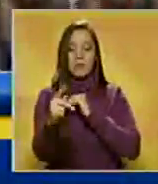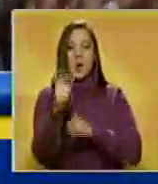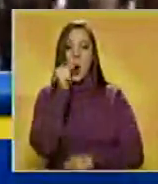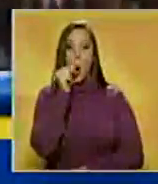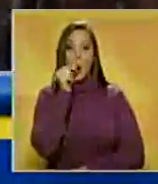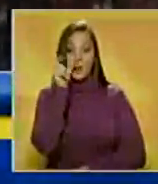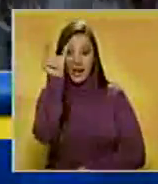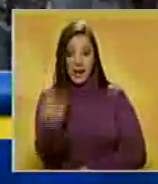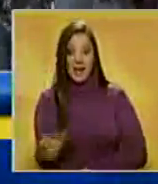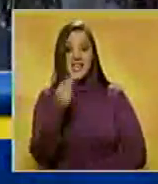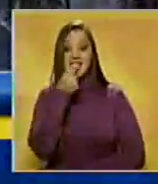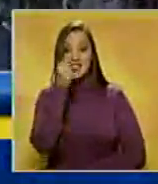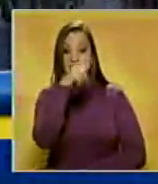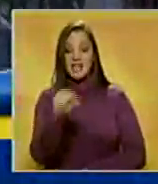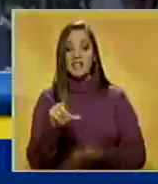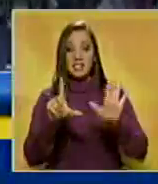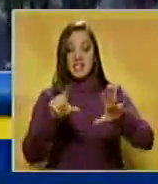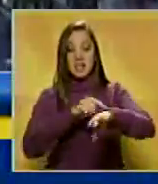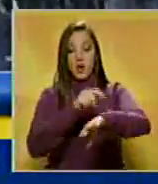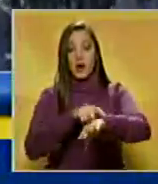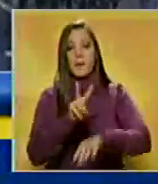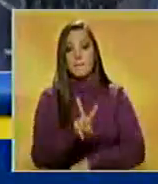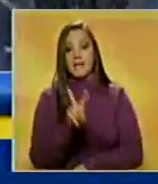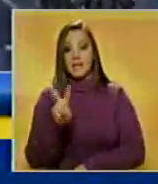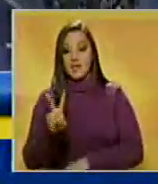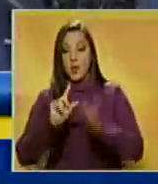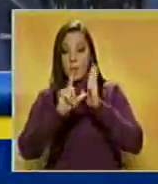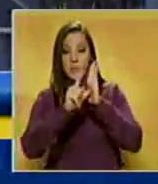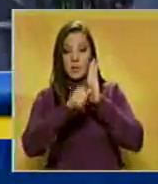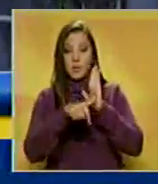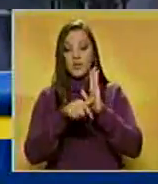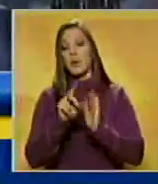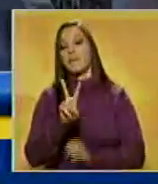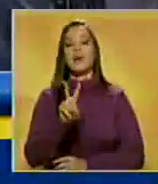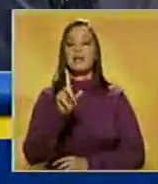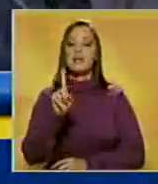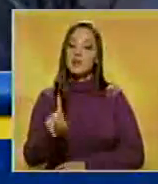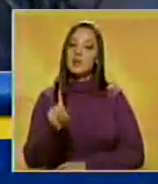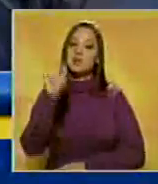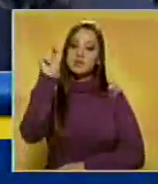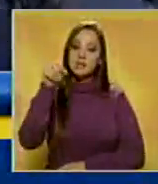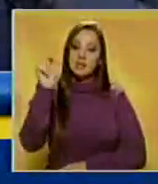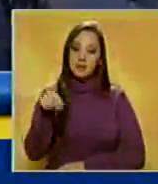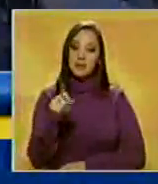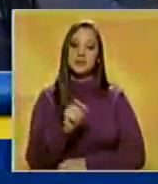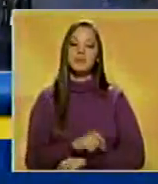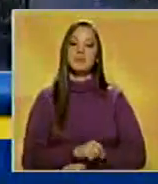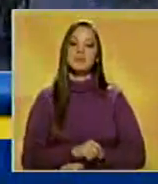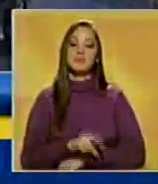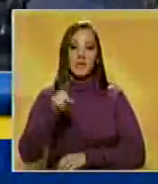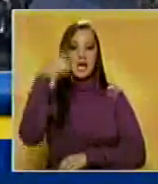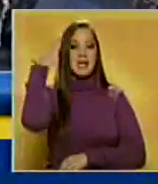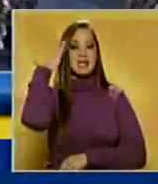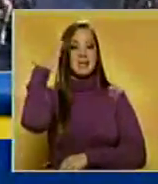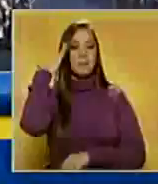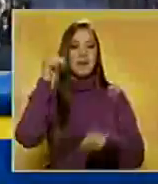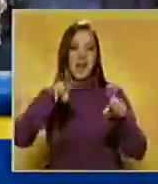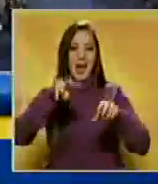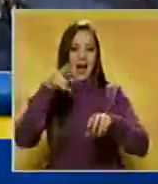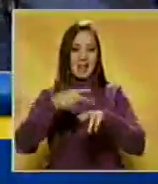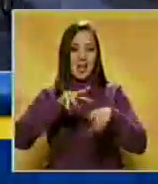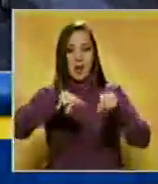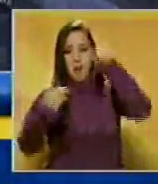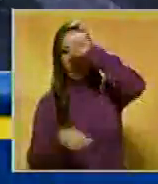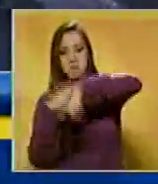italiano completó el trayecto en 7 horas, 22 minutos y 21 segundos. Sepan también que el español Alberto Contador se recuperó de la caída que sufrió